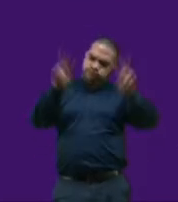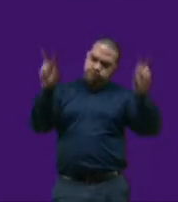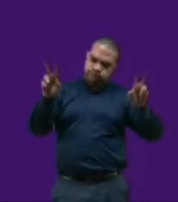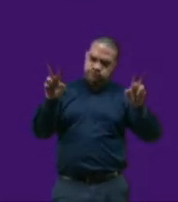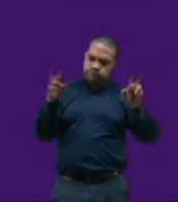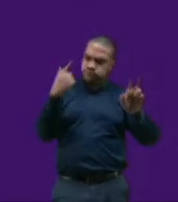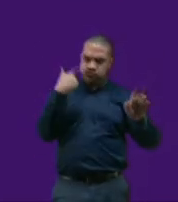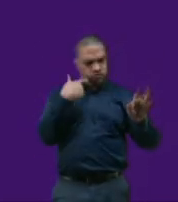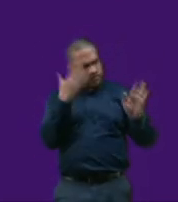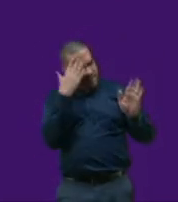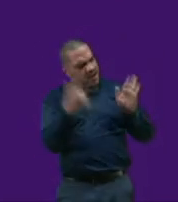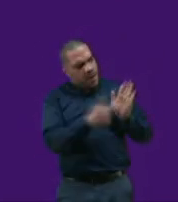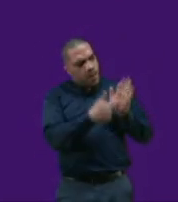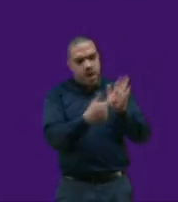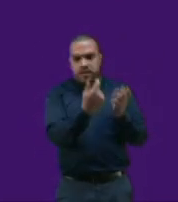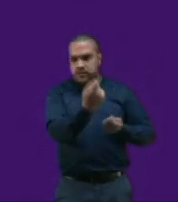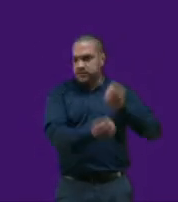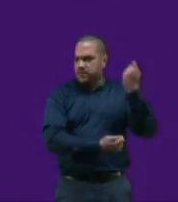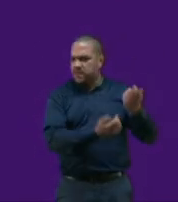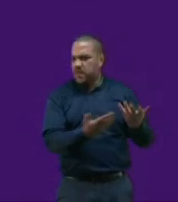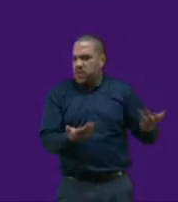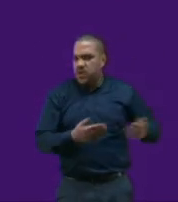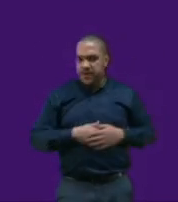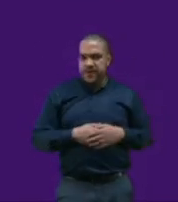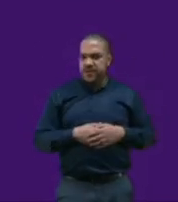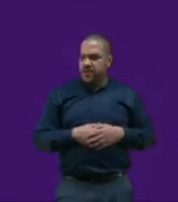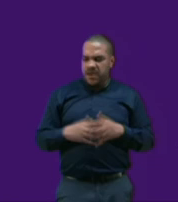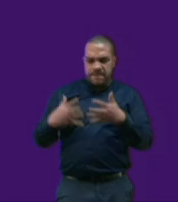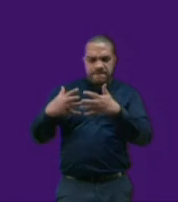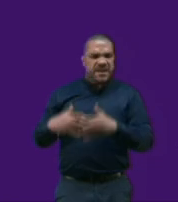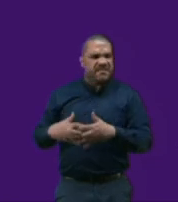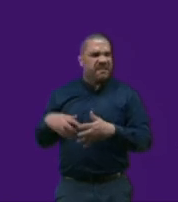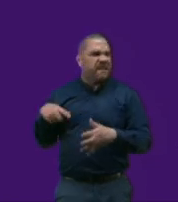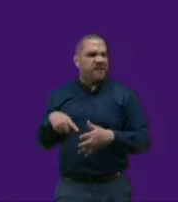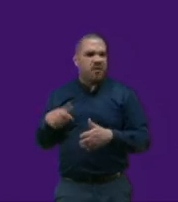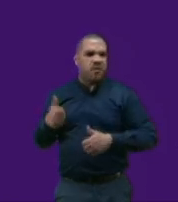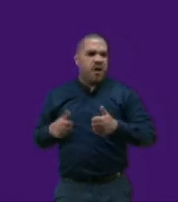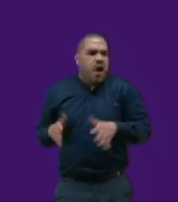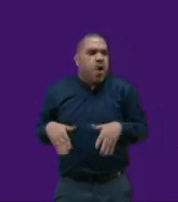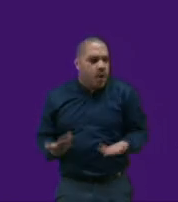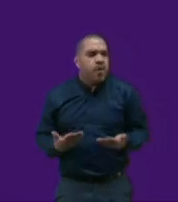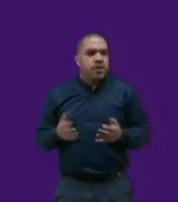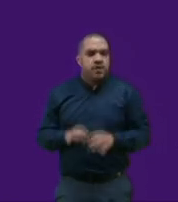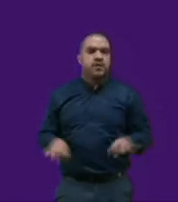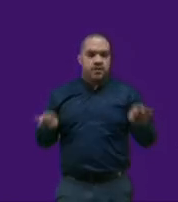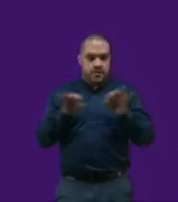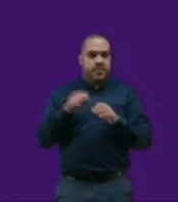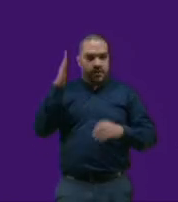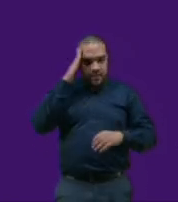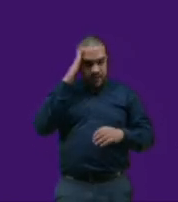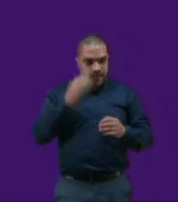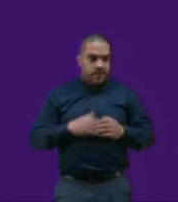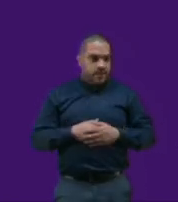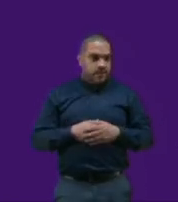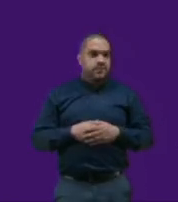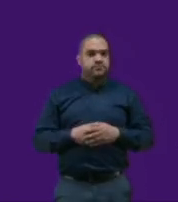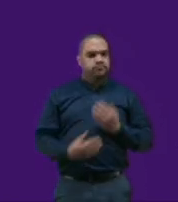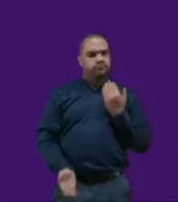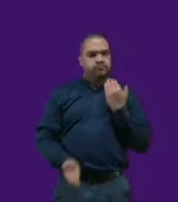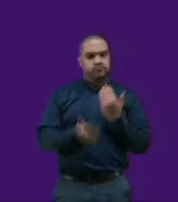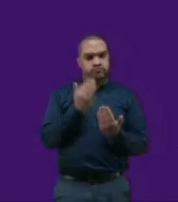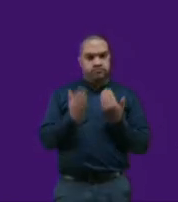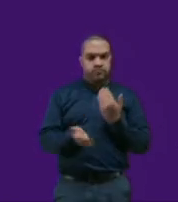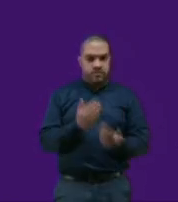de negocio y el tipo de compañía que es. No sé qué tan fácil en tu